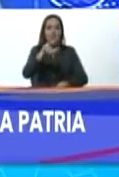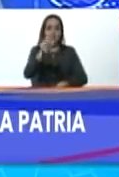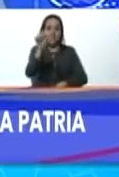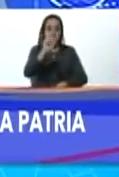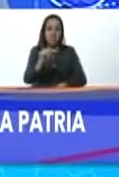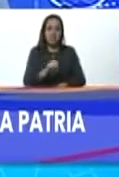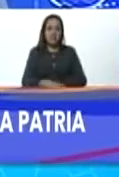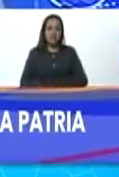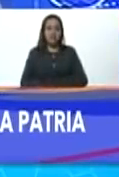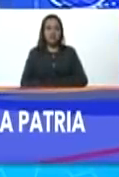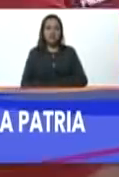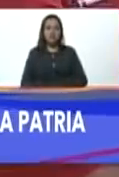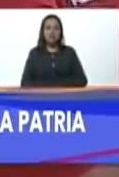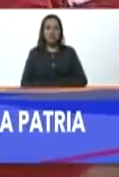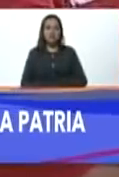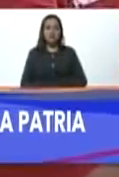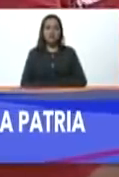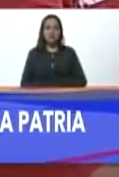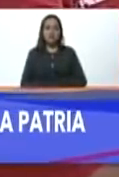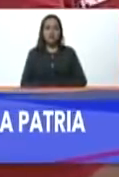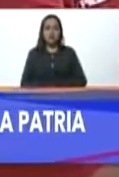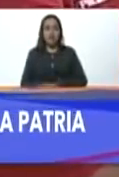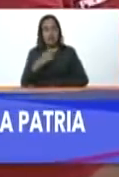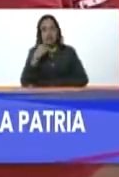doctora Rivas, ayúdeme.